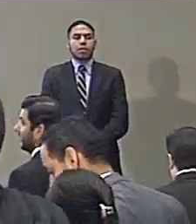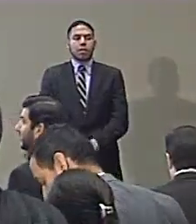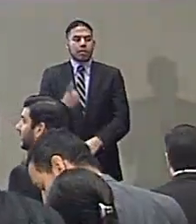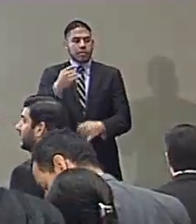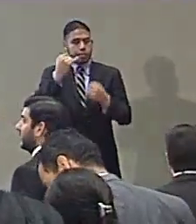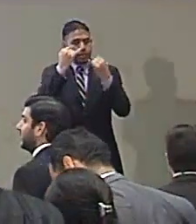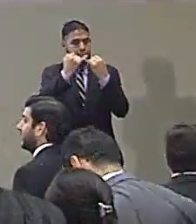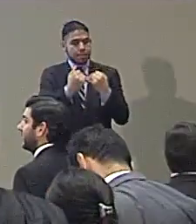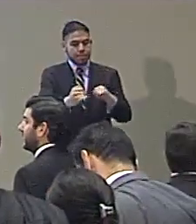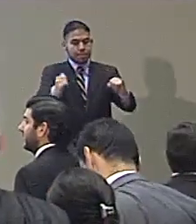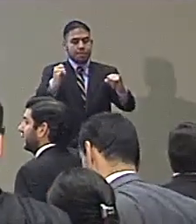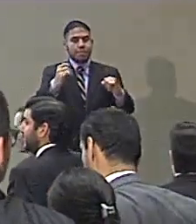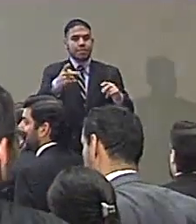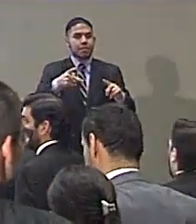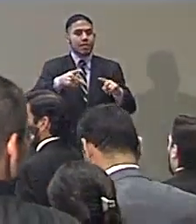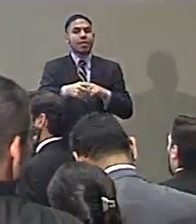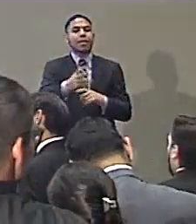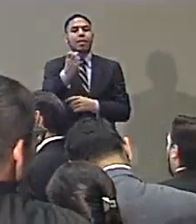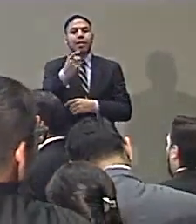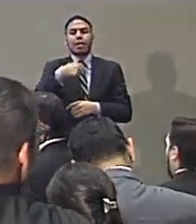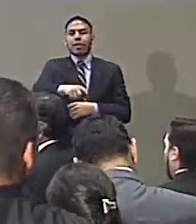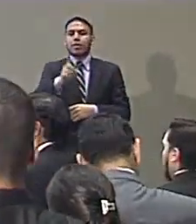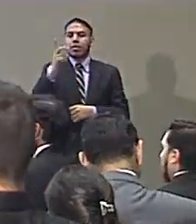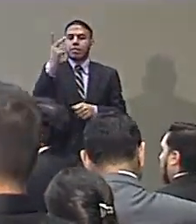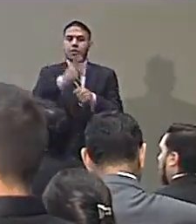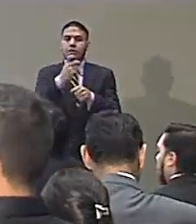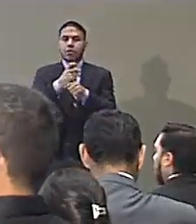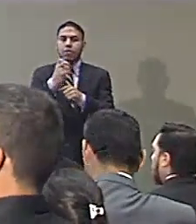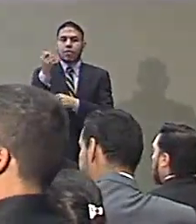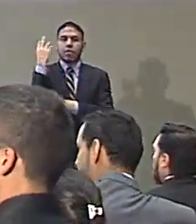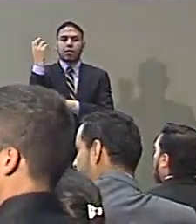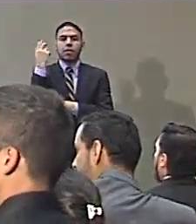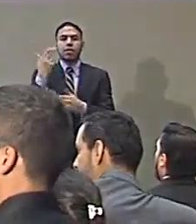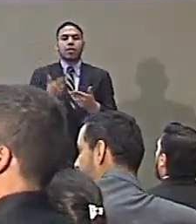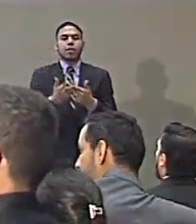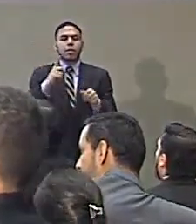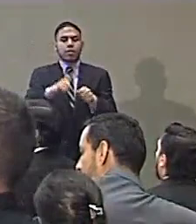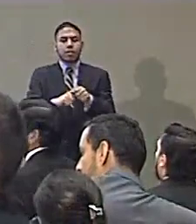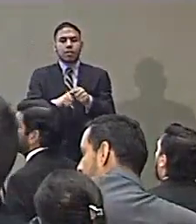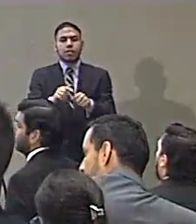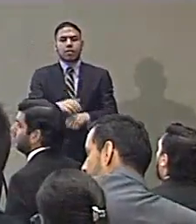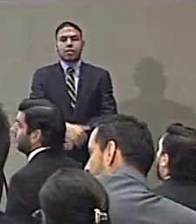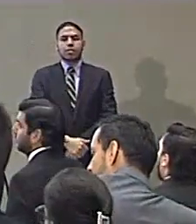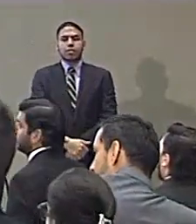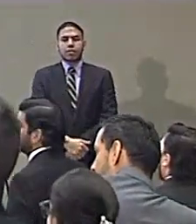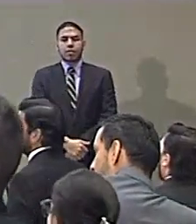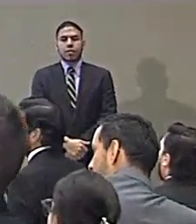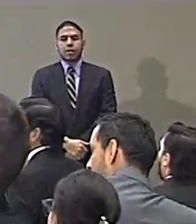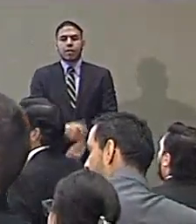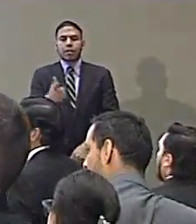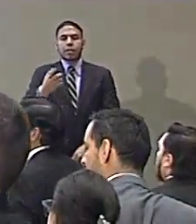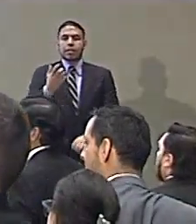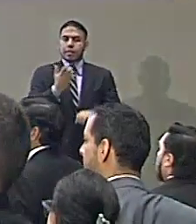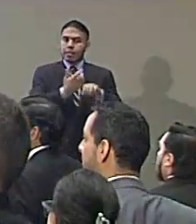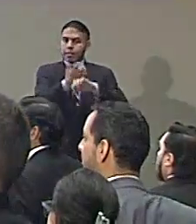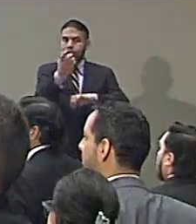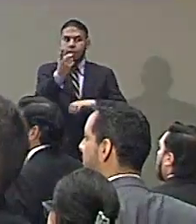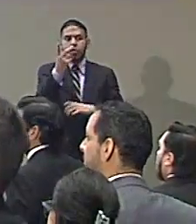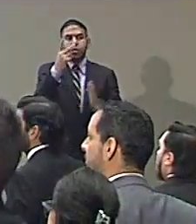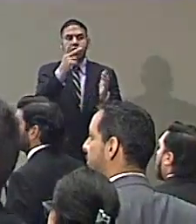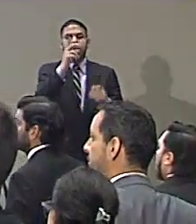inaugurados este segundo foro nacional con el tema de turismo es bienestar hacia una política turística de estado con perspectiva